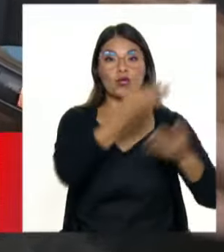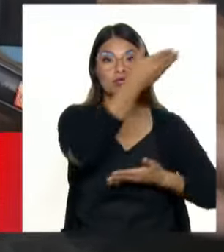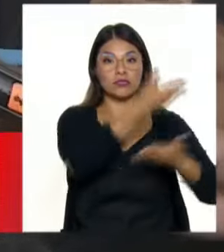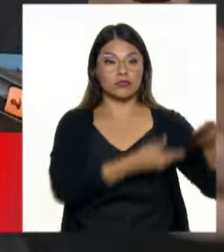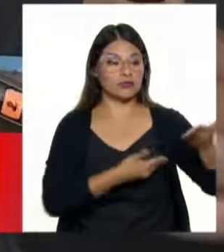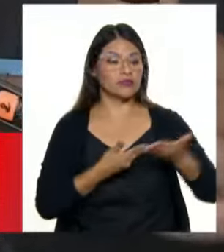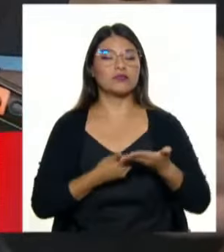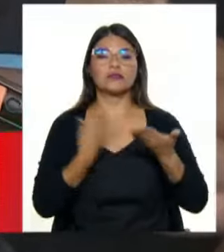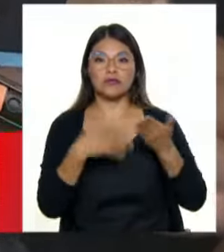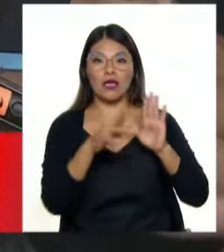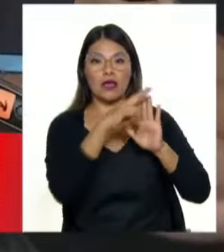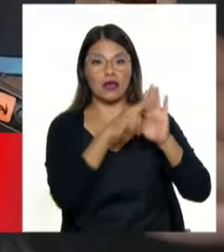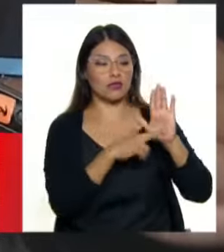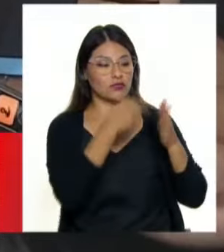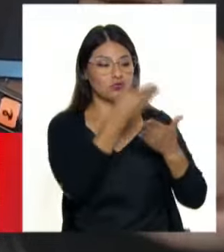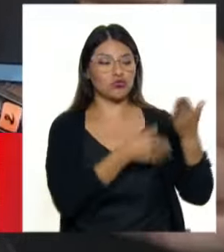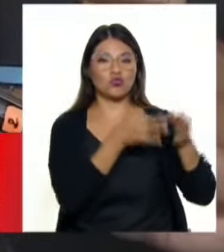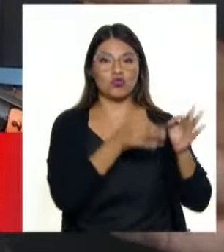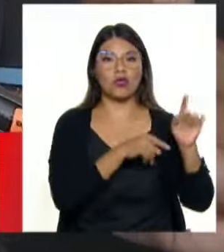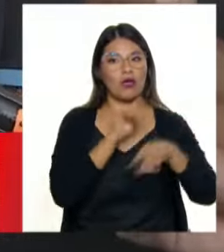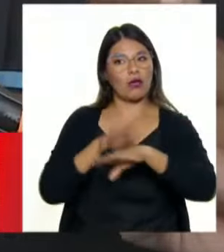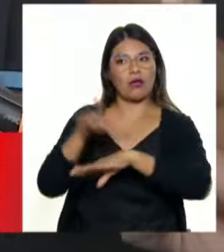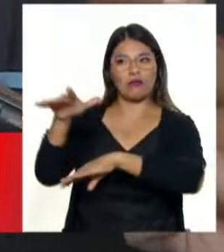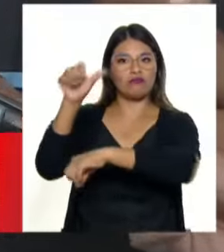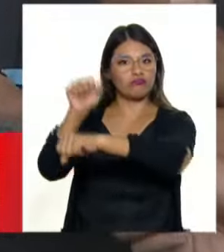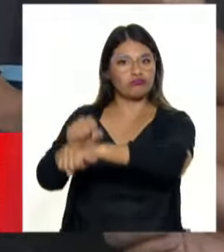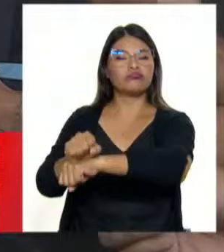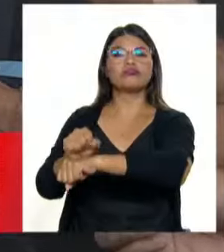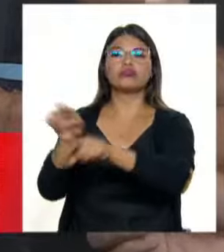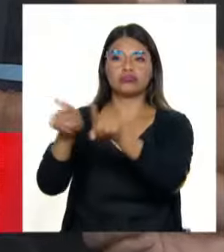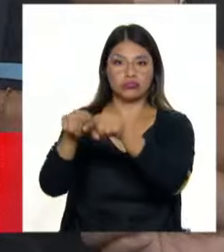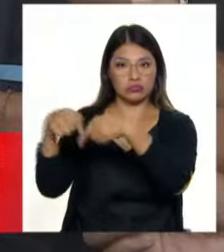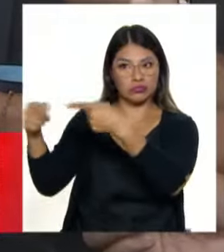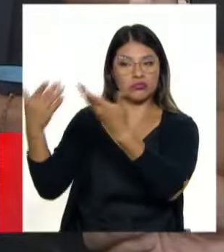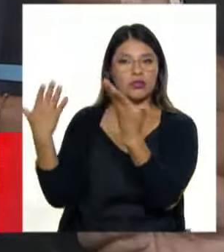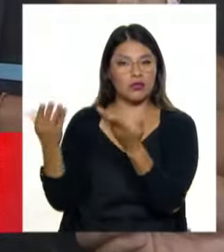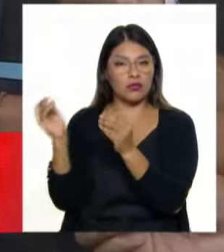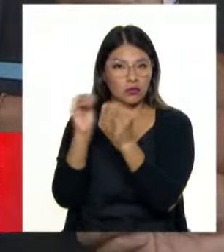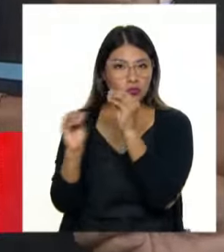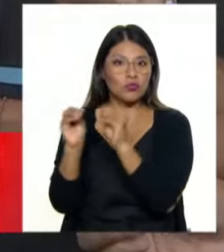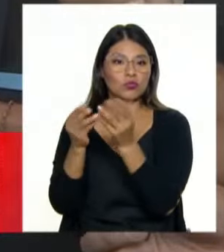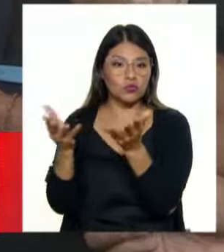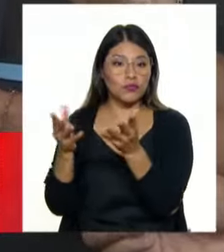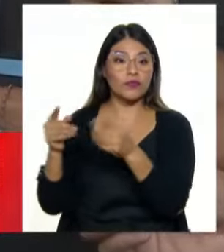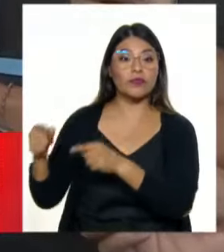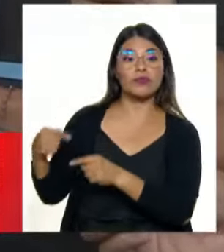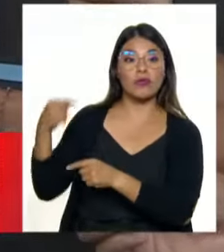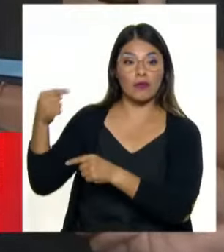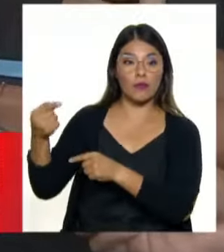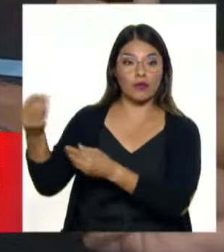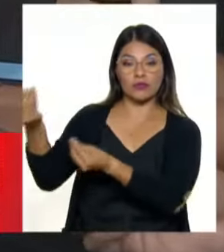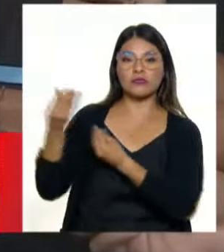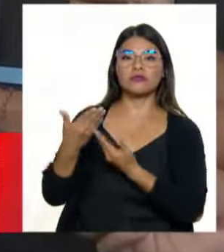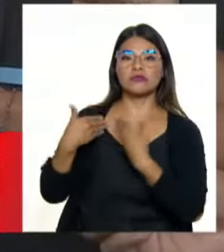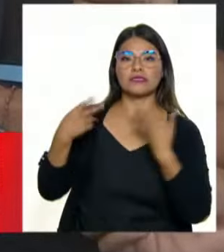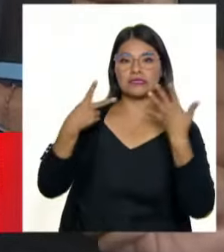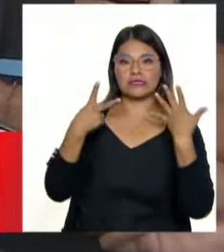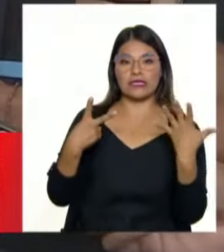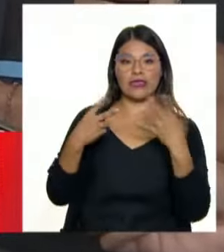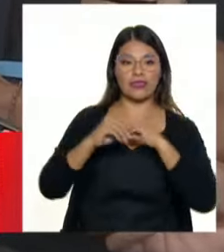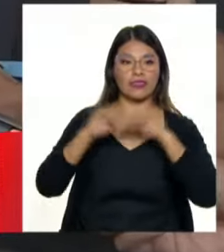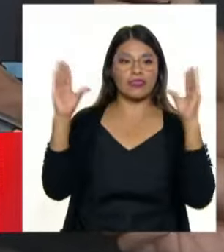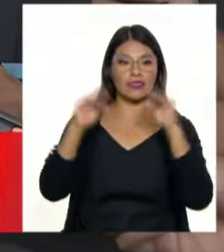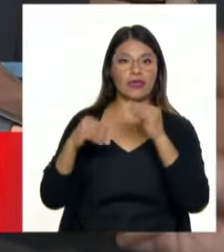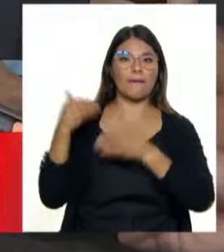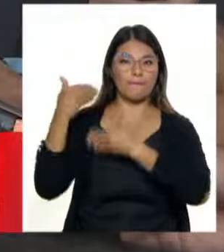para poder detener a la persona, intervenir acá a la casa, esto es con resolución judicial, y luego nos ha dado 7 días